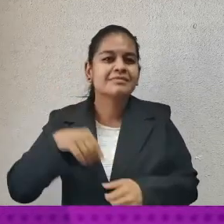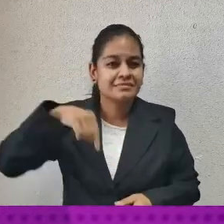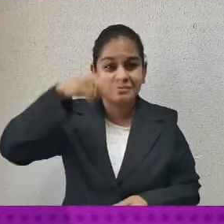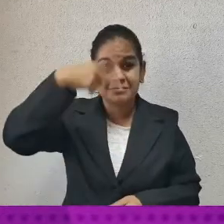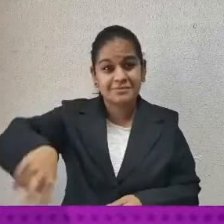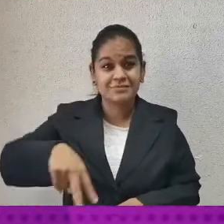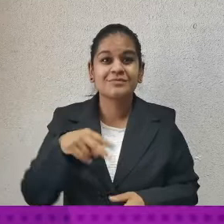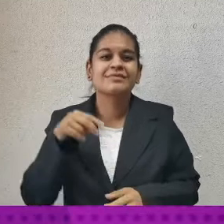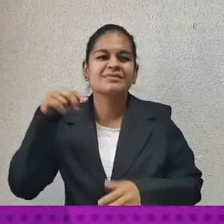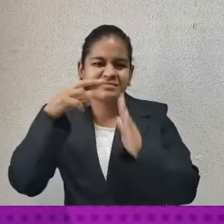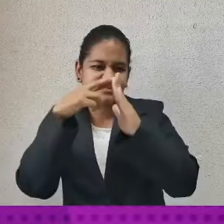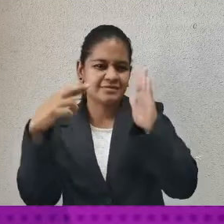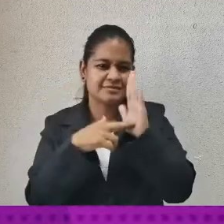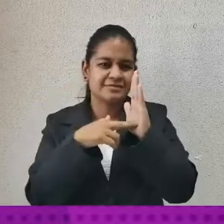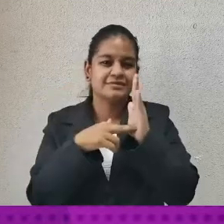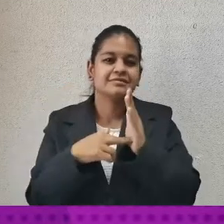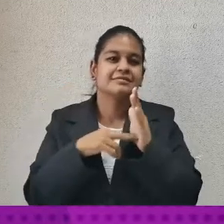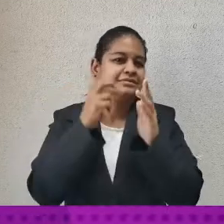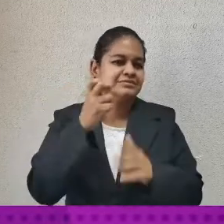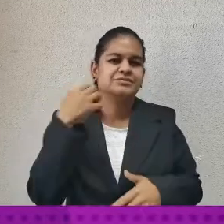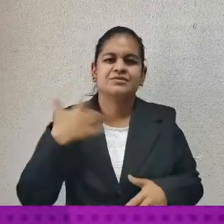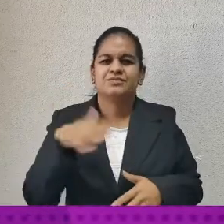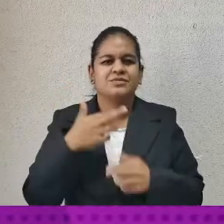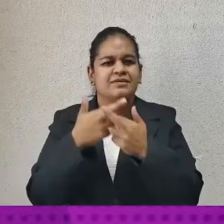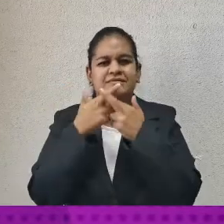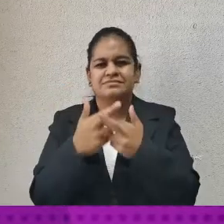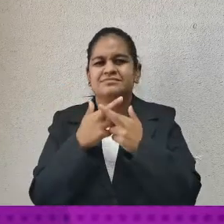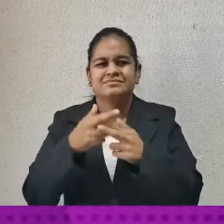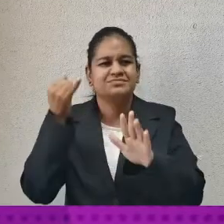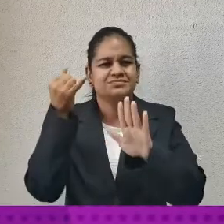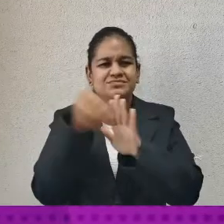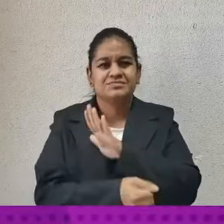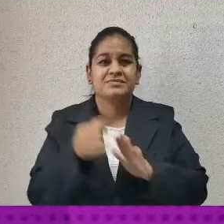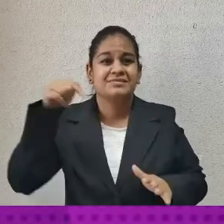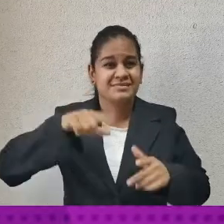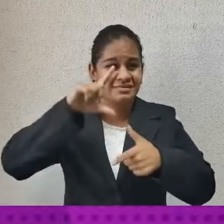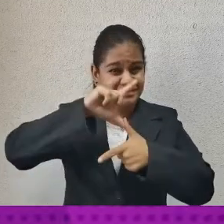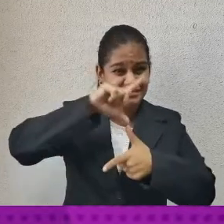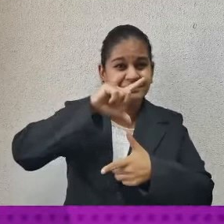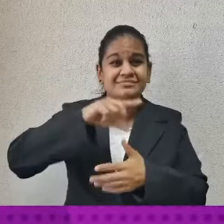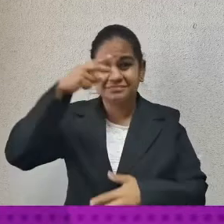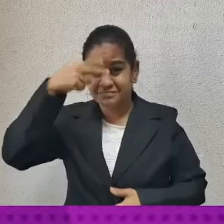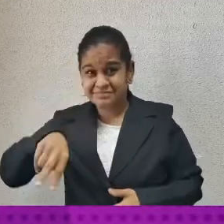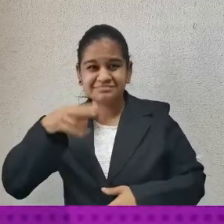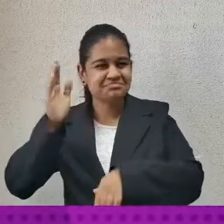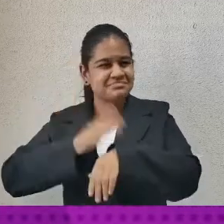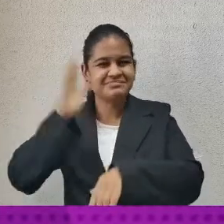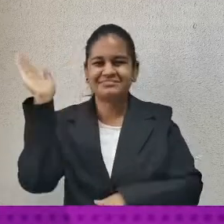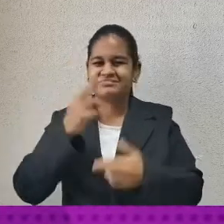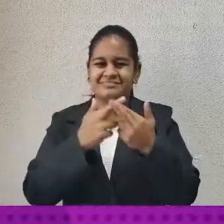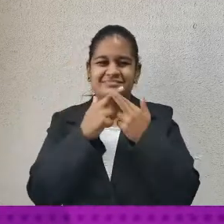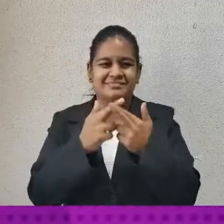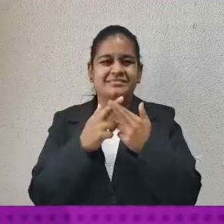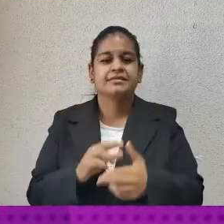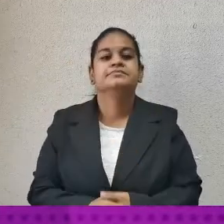es uno de los sistemas electorales más robustos de toda Latinoamérica y es uno de los más consolidados de todo el mundo. Y